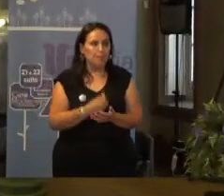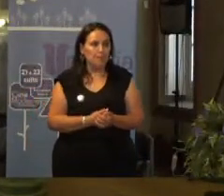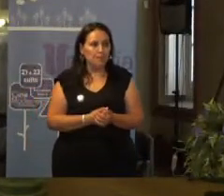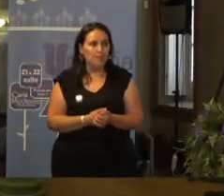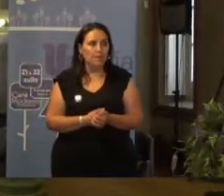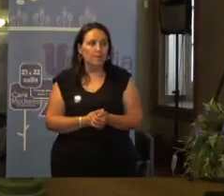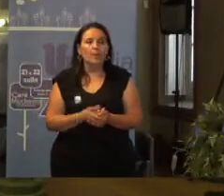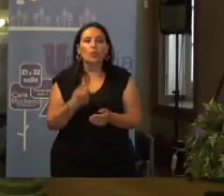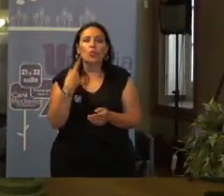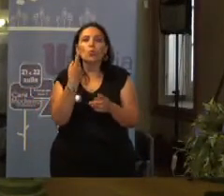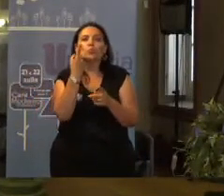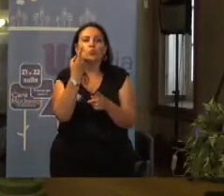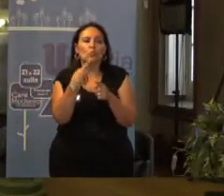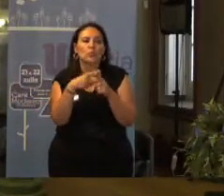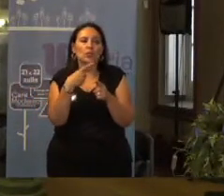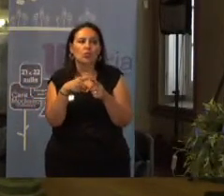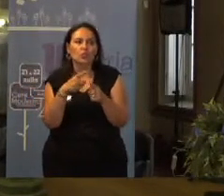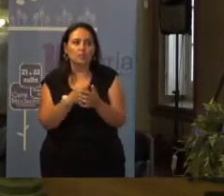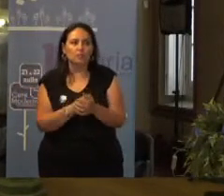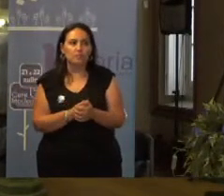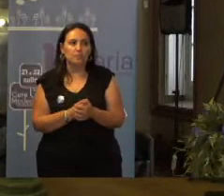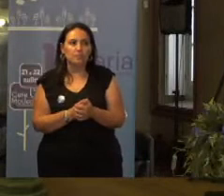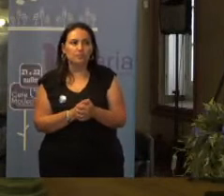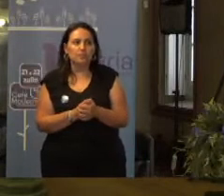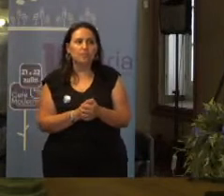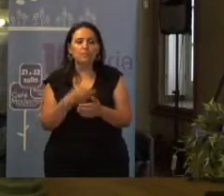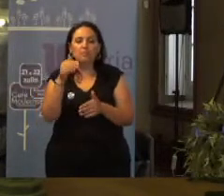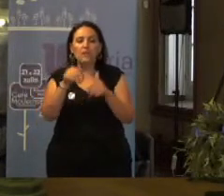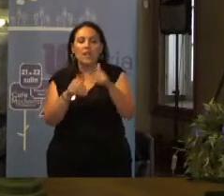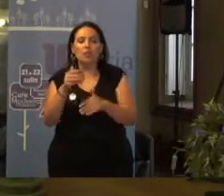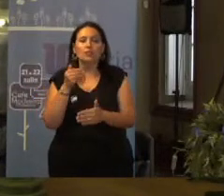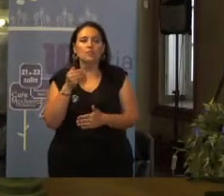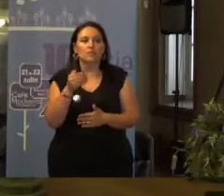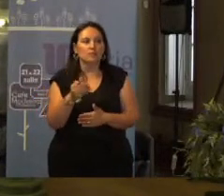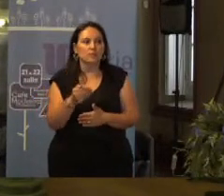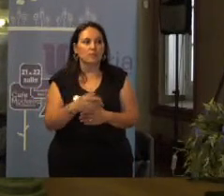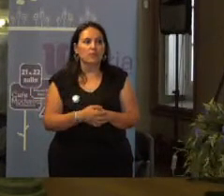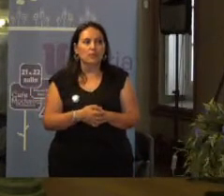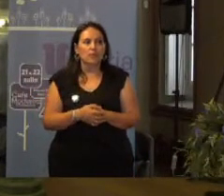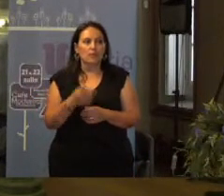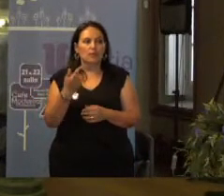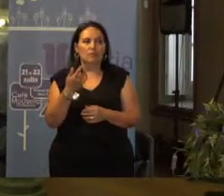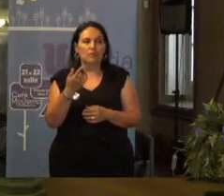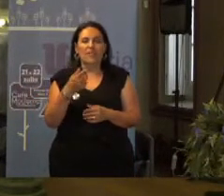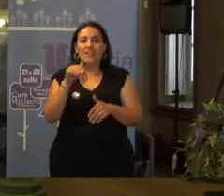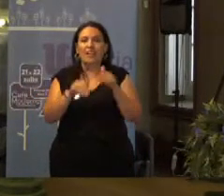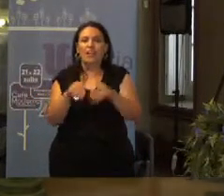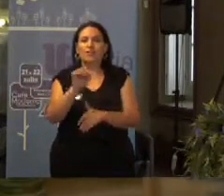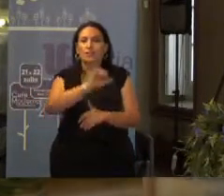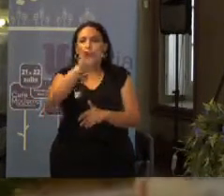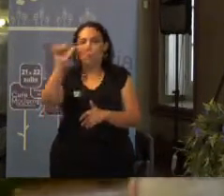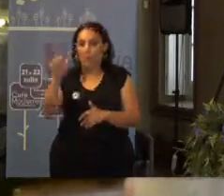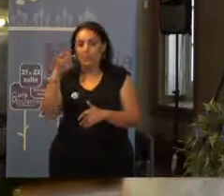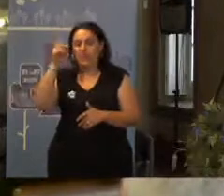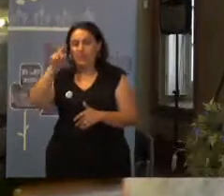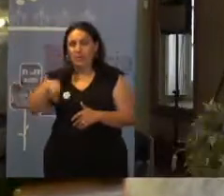unha cousa. As primeiras eleccións que están á vista son as europeas e as